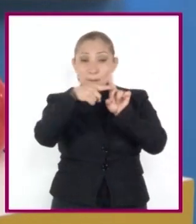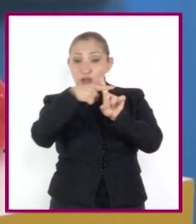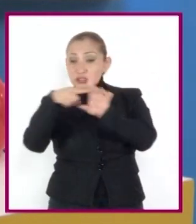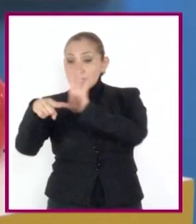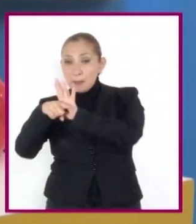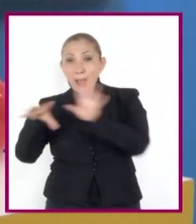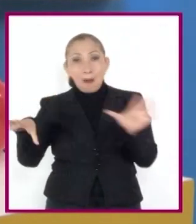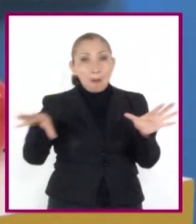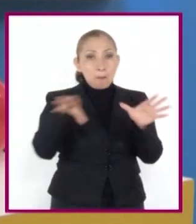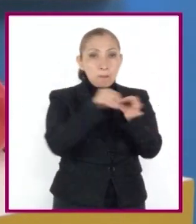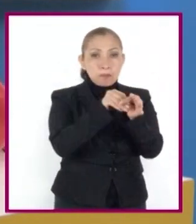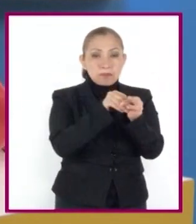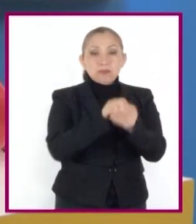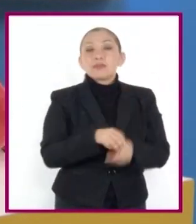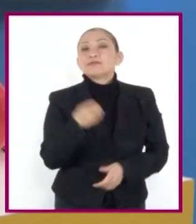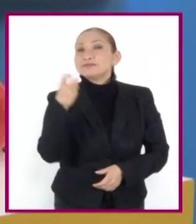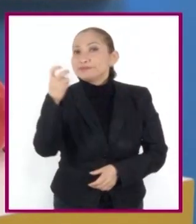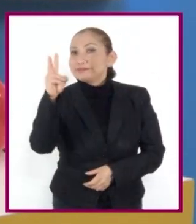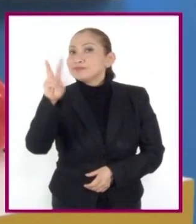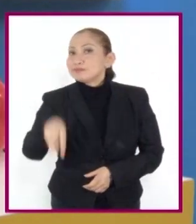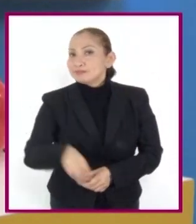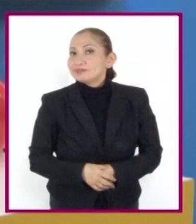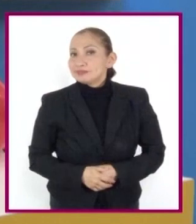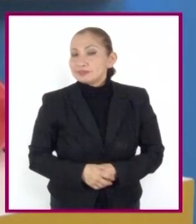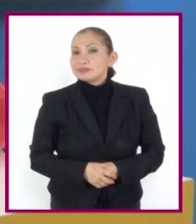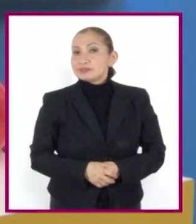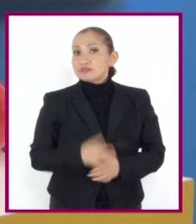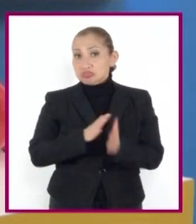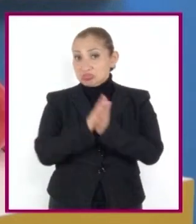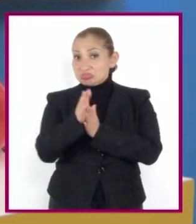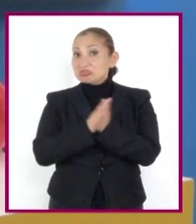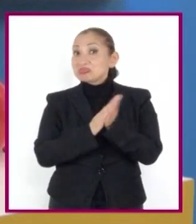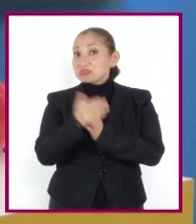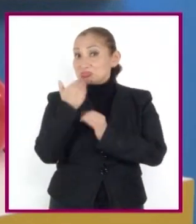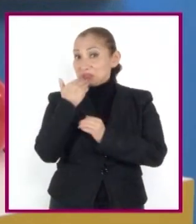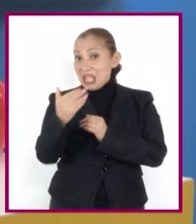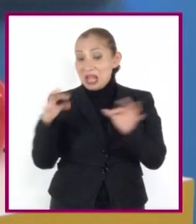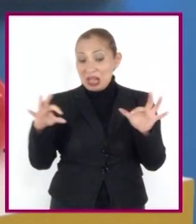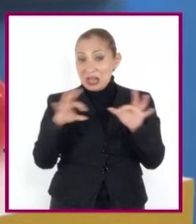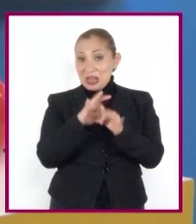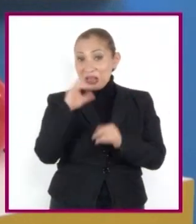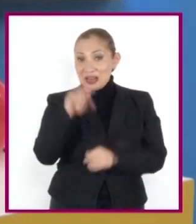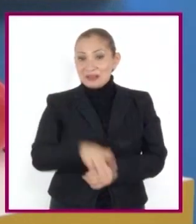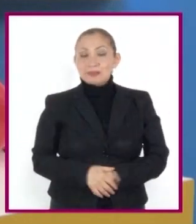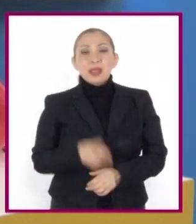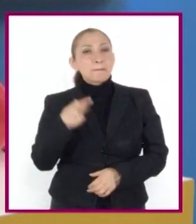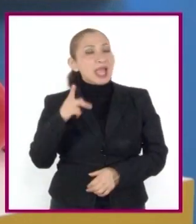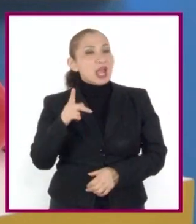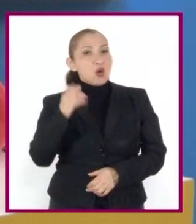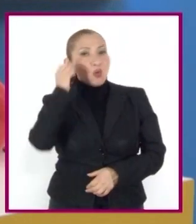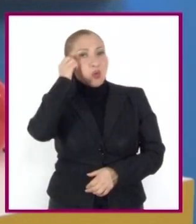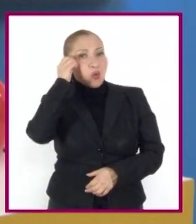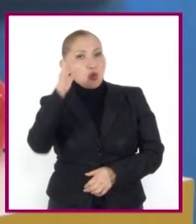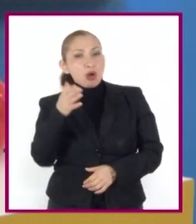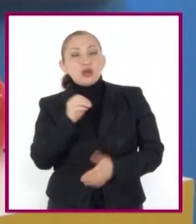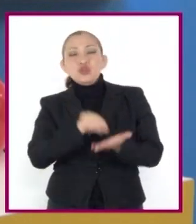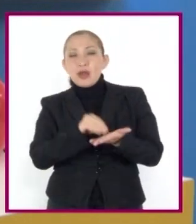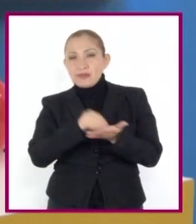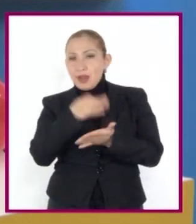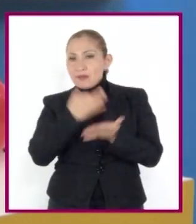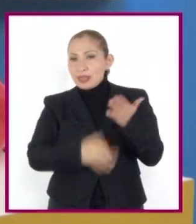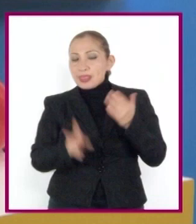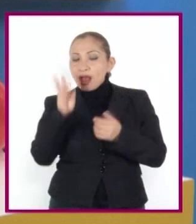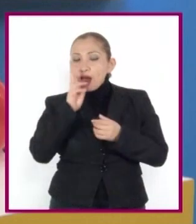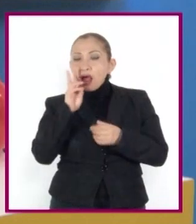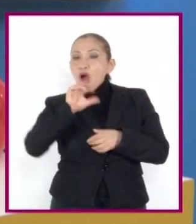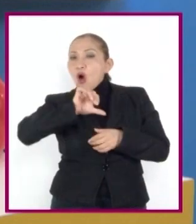se atraen. Exactamente, Leslie. Qué entusiasta y qué buena asociación has hecho. Pero no olvides que aún nos queda por